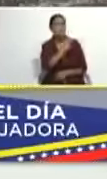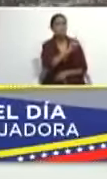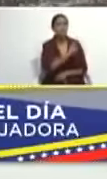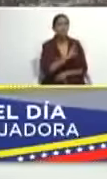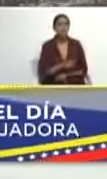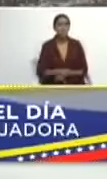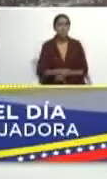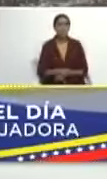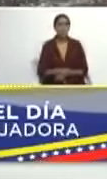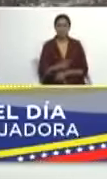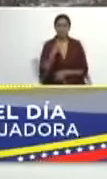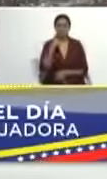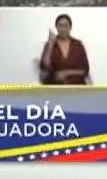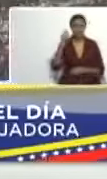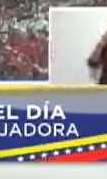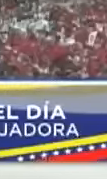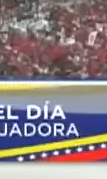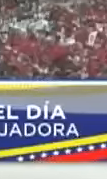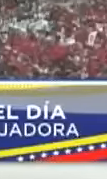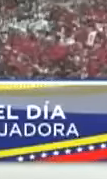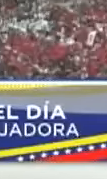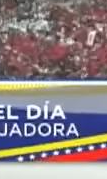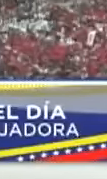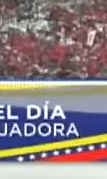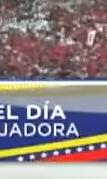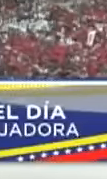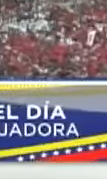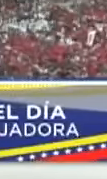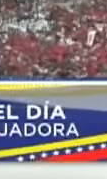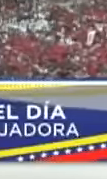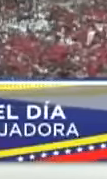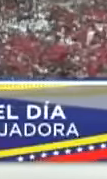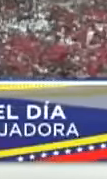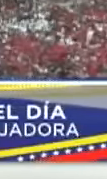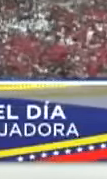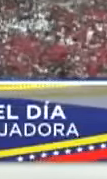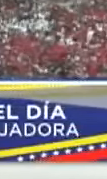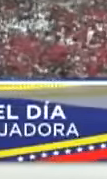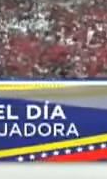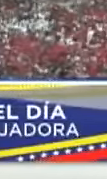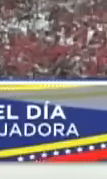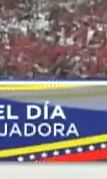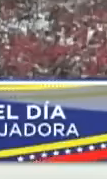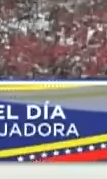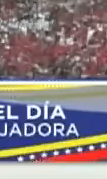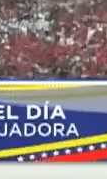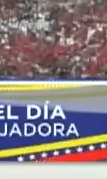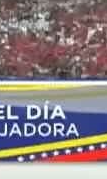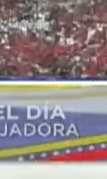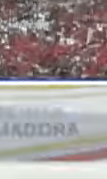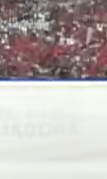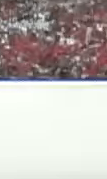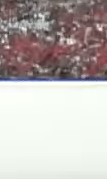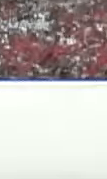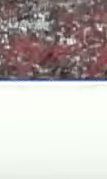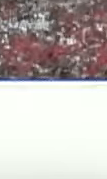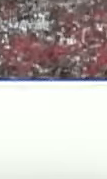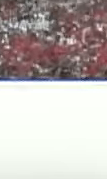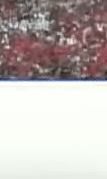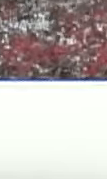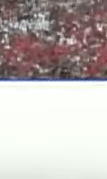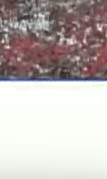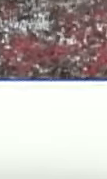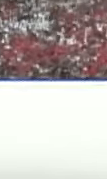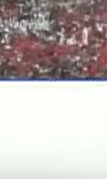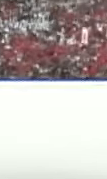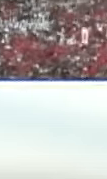Ah, mira, ahí venimos marchando. Ahí venimos marchando, mira. Y la clase obrera afuera.